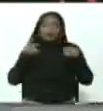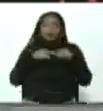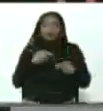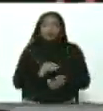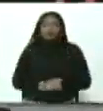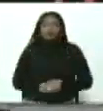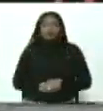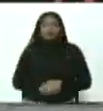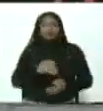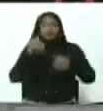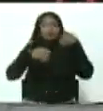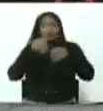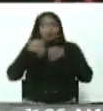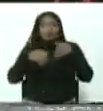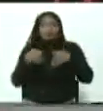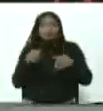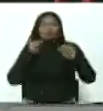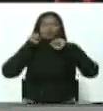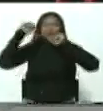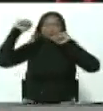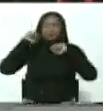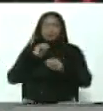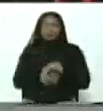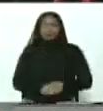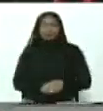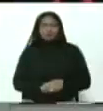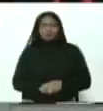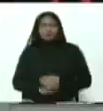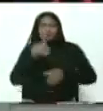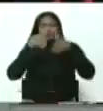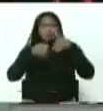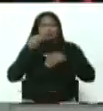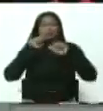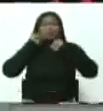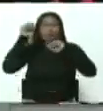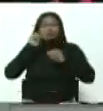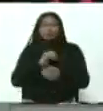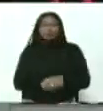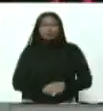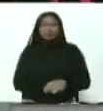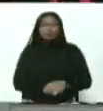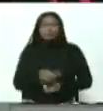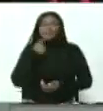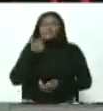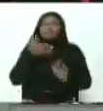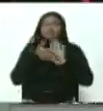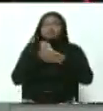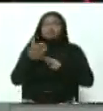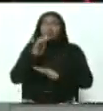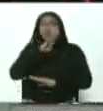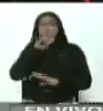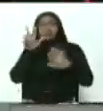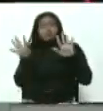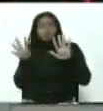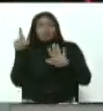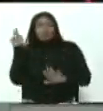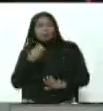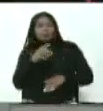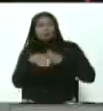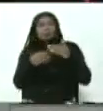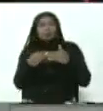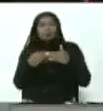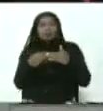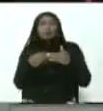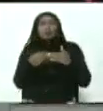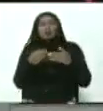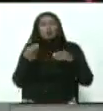votar, votar para ganar. Me dice, 49 meses tiene cerrada la